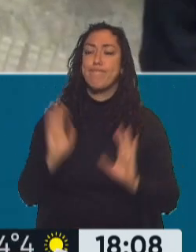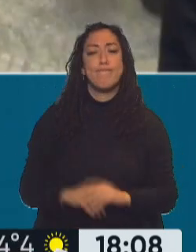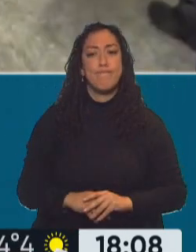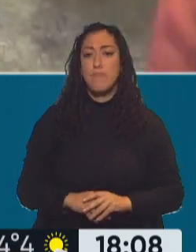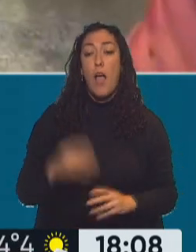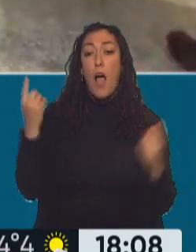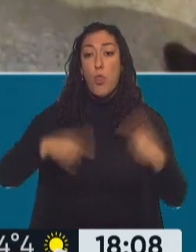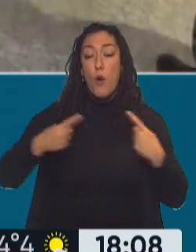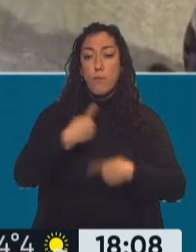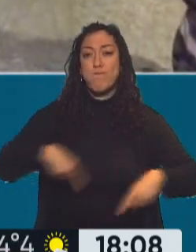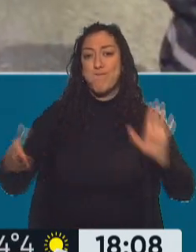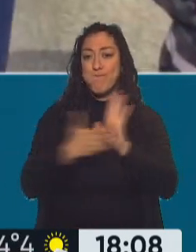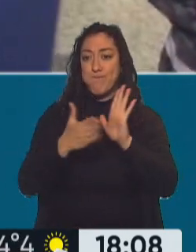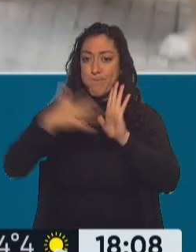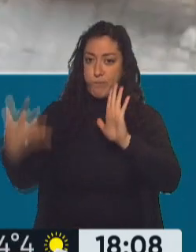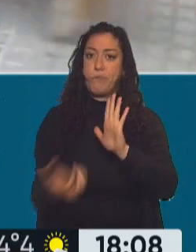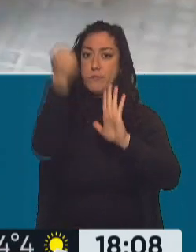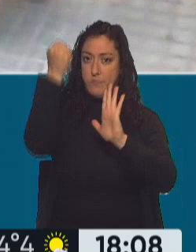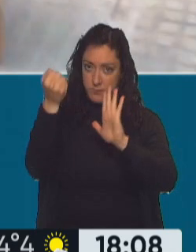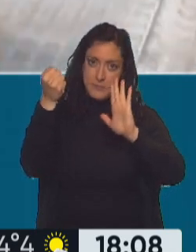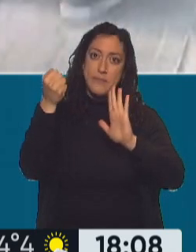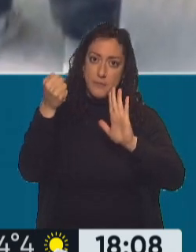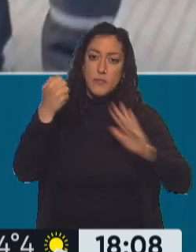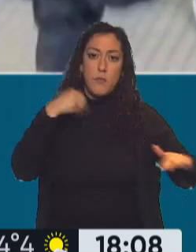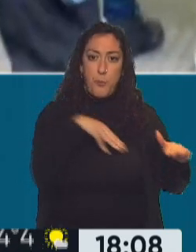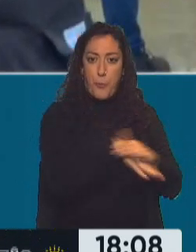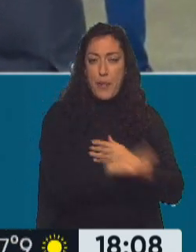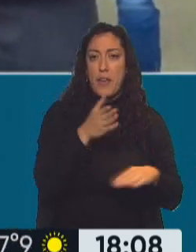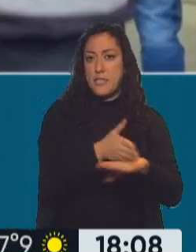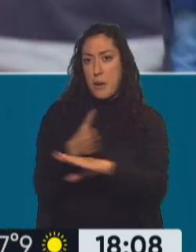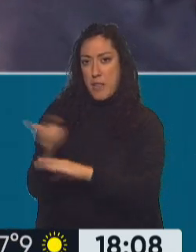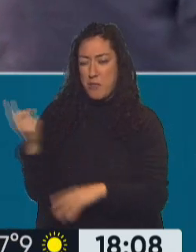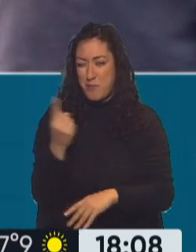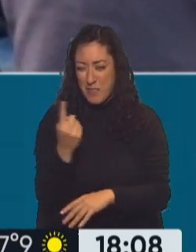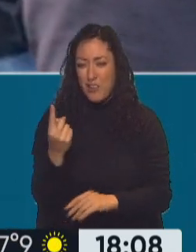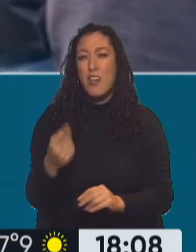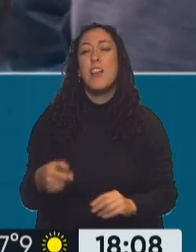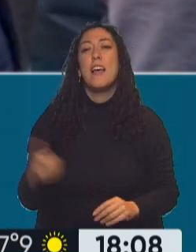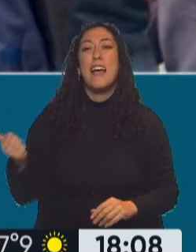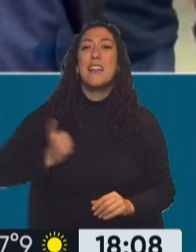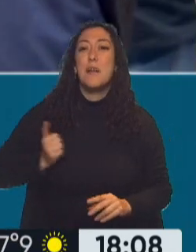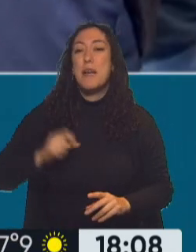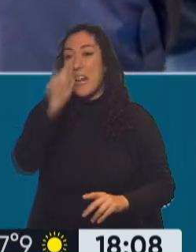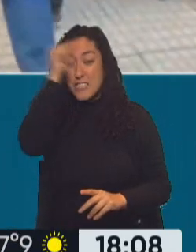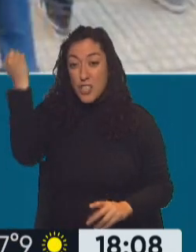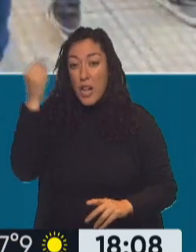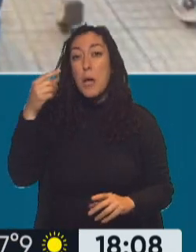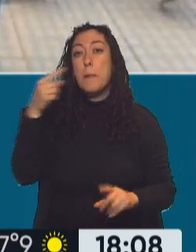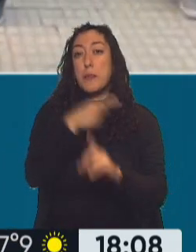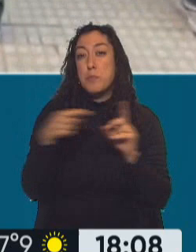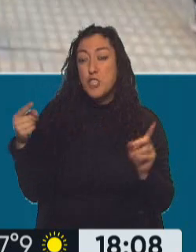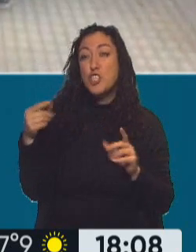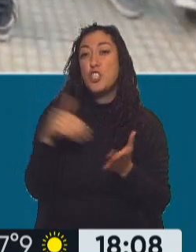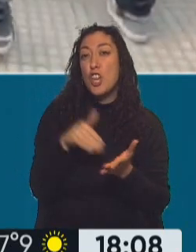encontró elementos de prueba que fueron secuestrados en el marco de estos allanamientos. Gendarmería Nacional secuestró poco más de medio millón de